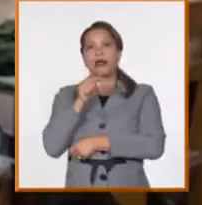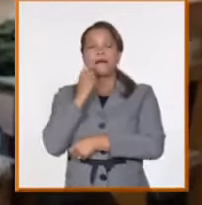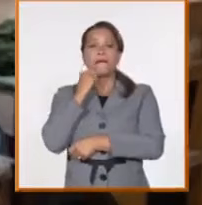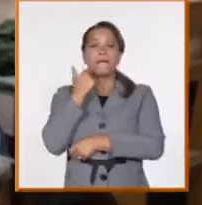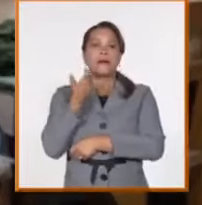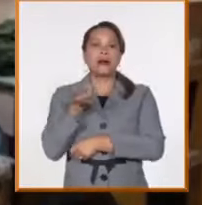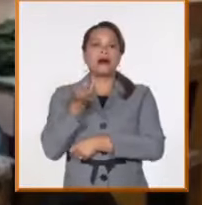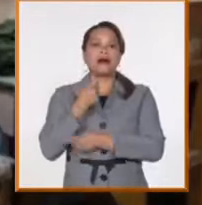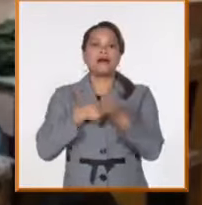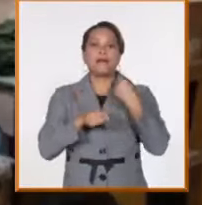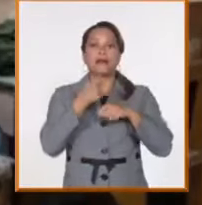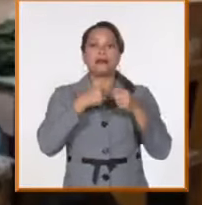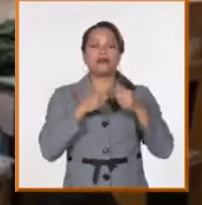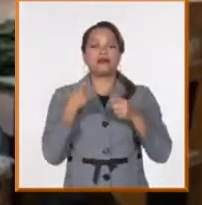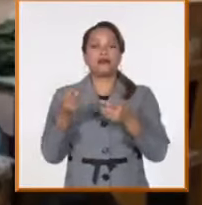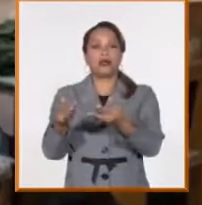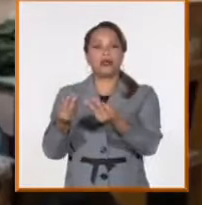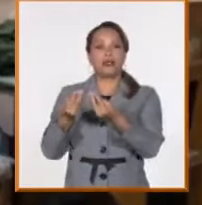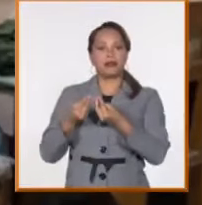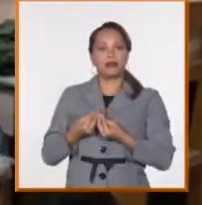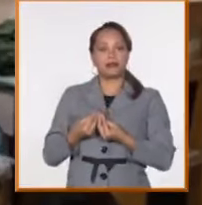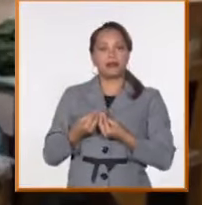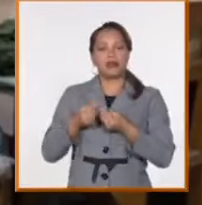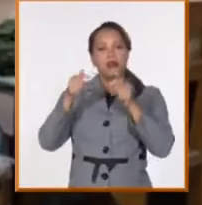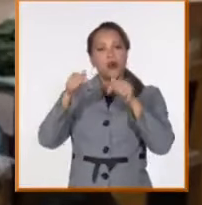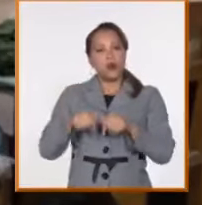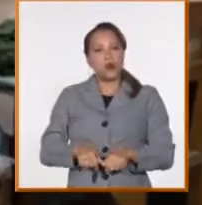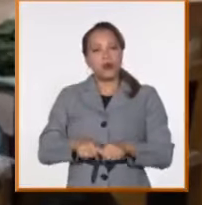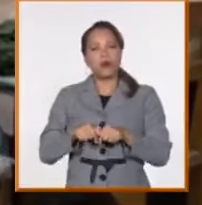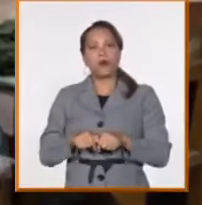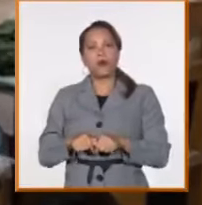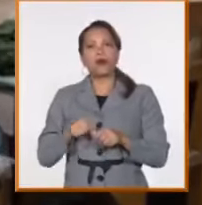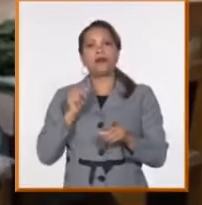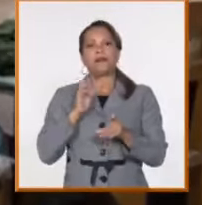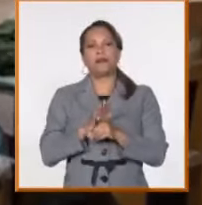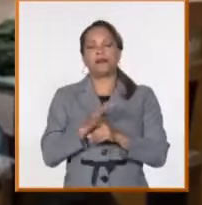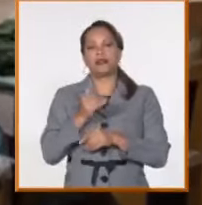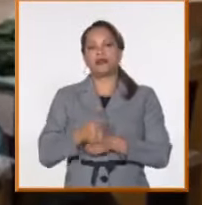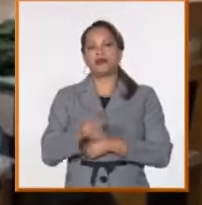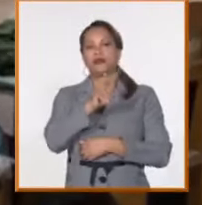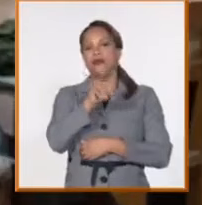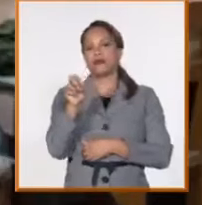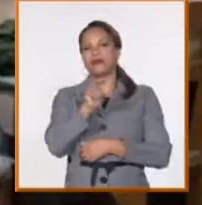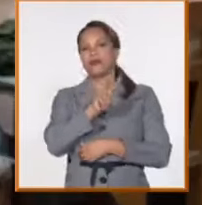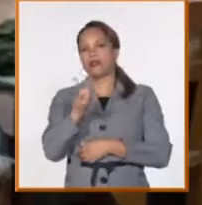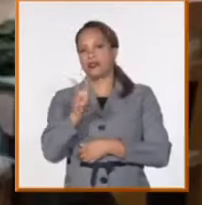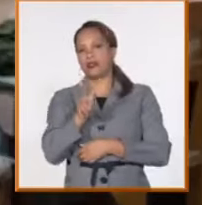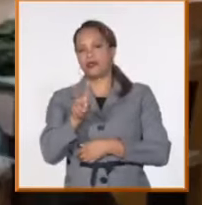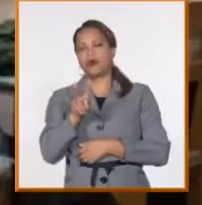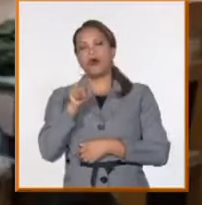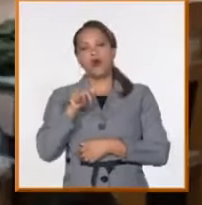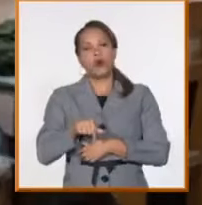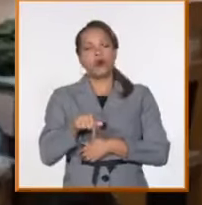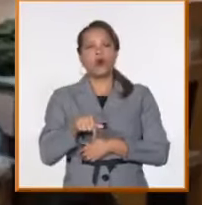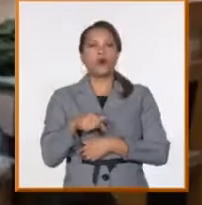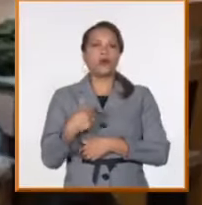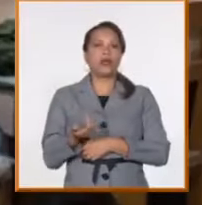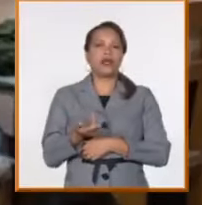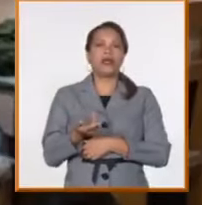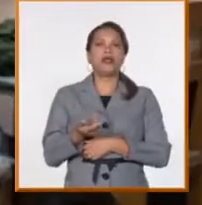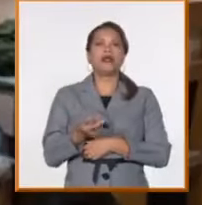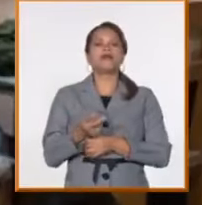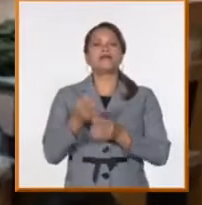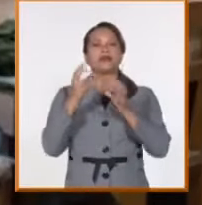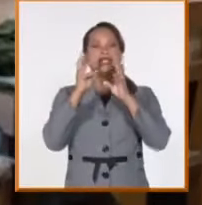inversión tecnológica ha recibido que hoy o sea se puso en marcha des el 2022 Hoy está ya rindiendo